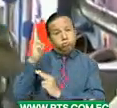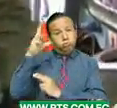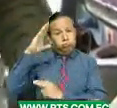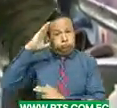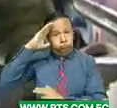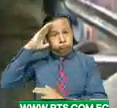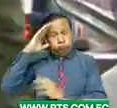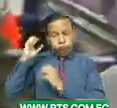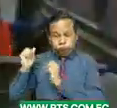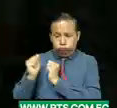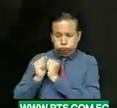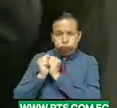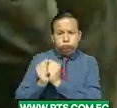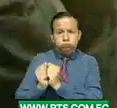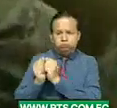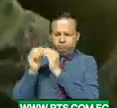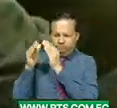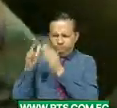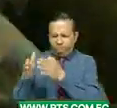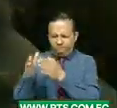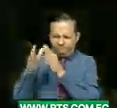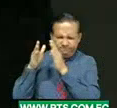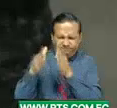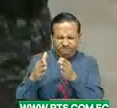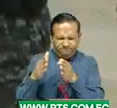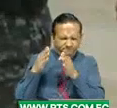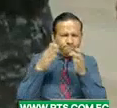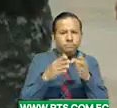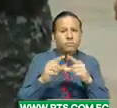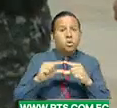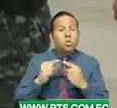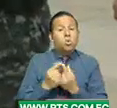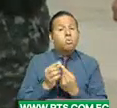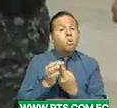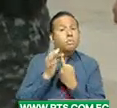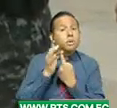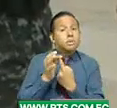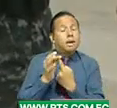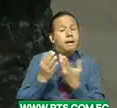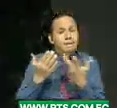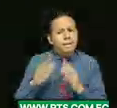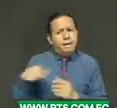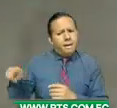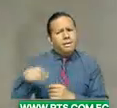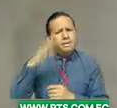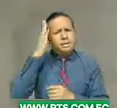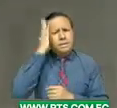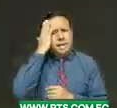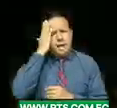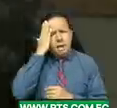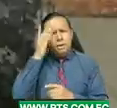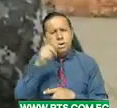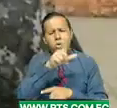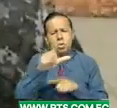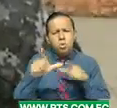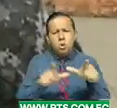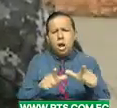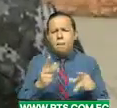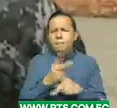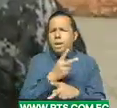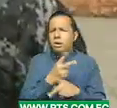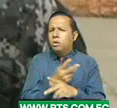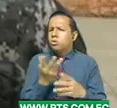el general Edwin Noguera, con los grupos especiales ya tienen identificados puntos calientes. Gente que